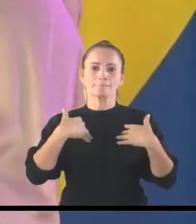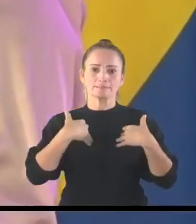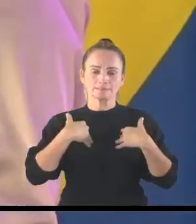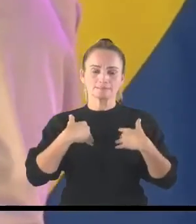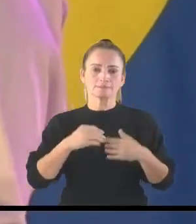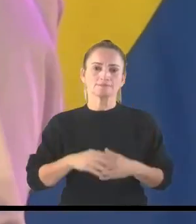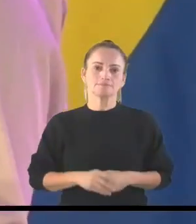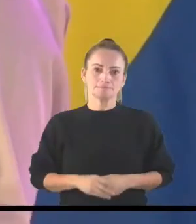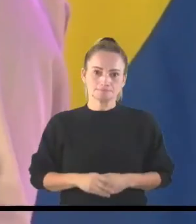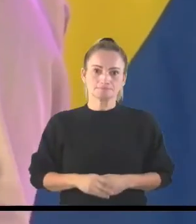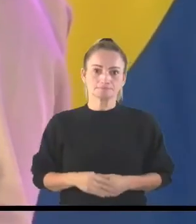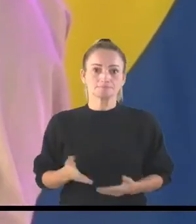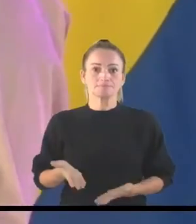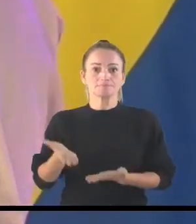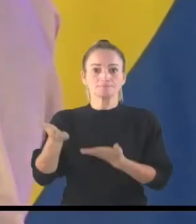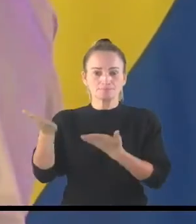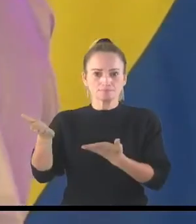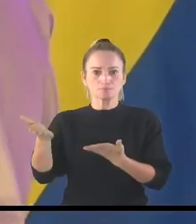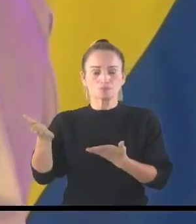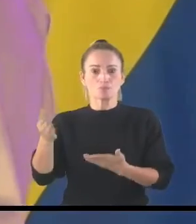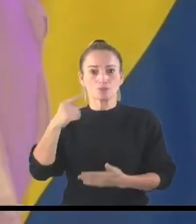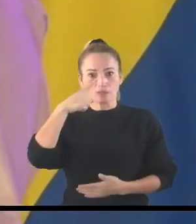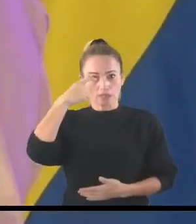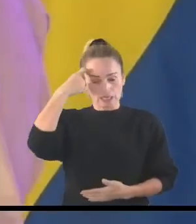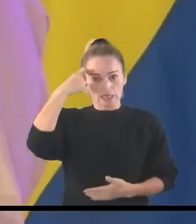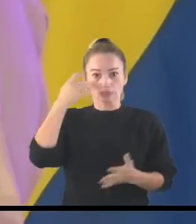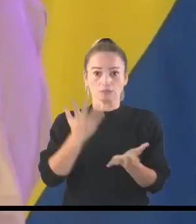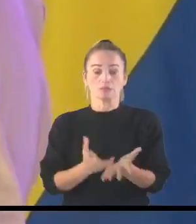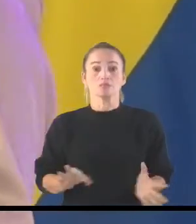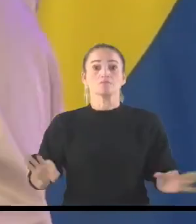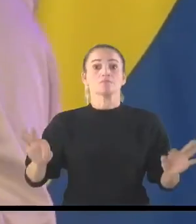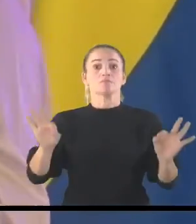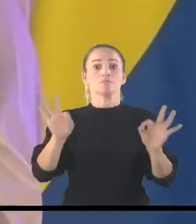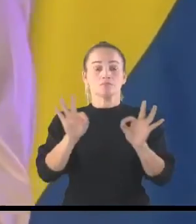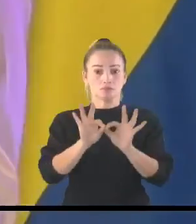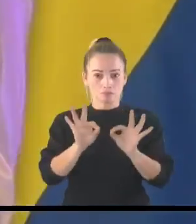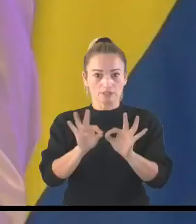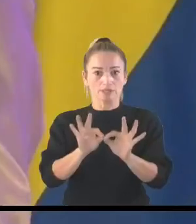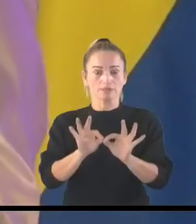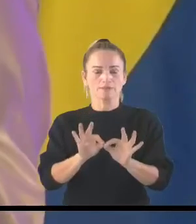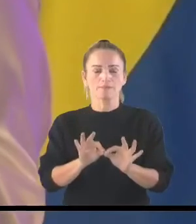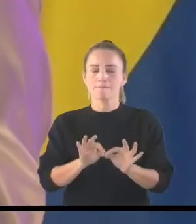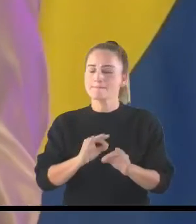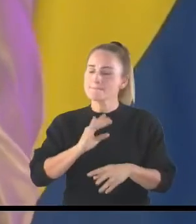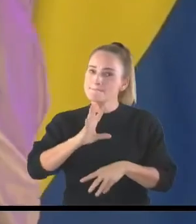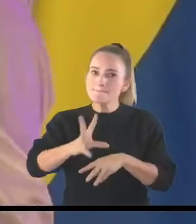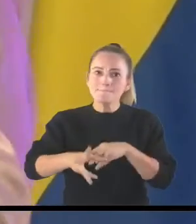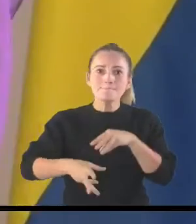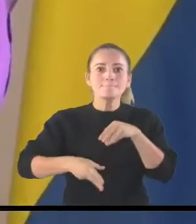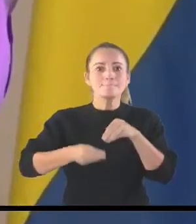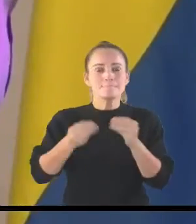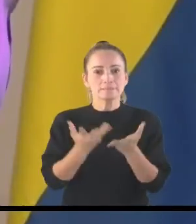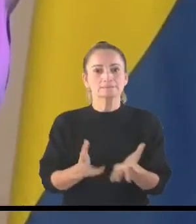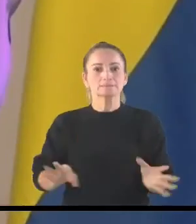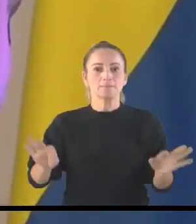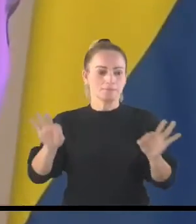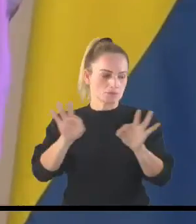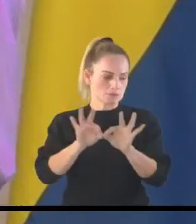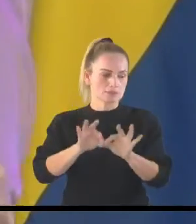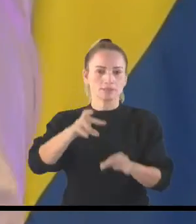sin dudas con desafíos enormes. Y el desafío más grande que ha